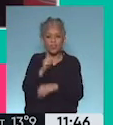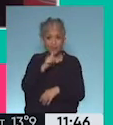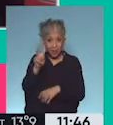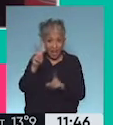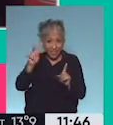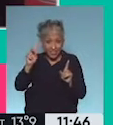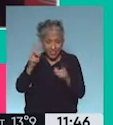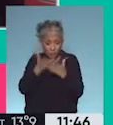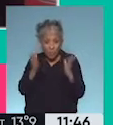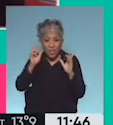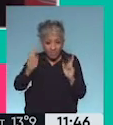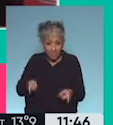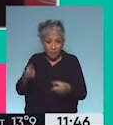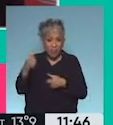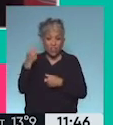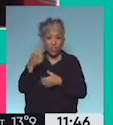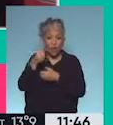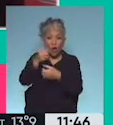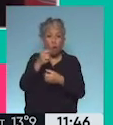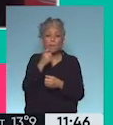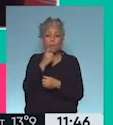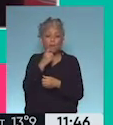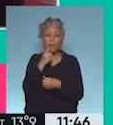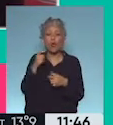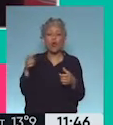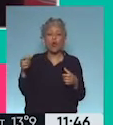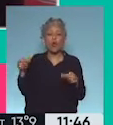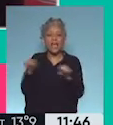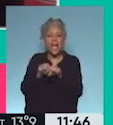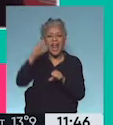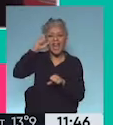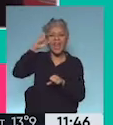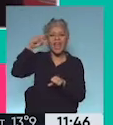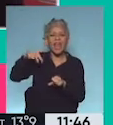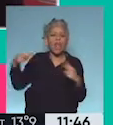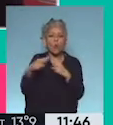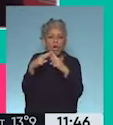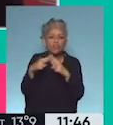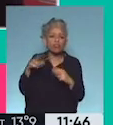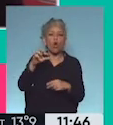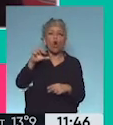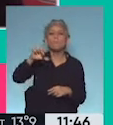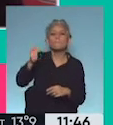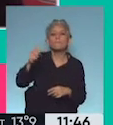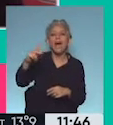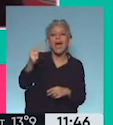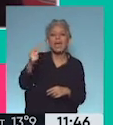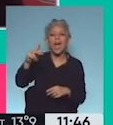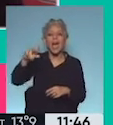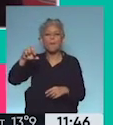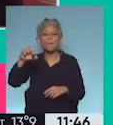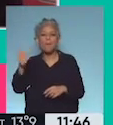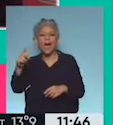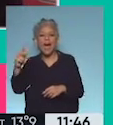Funtv, tanto como el canal Encuentro, como Paca Paca, que son quienes se ocupan de hacer contenidos apuntando a la educación,